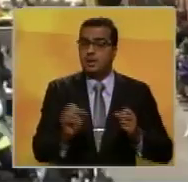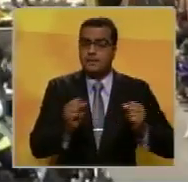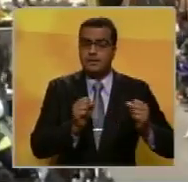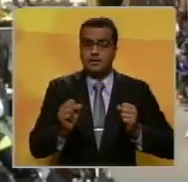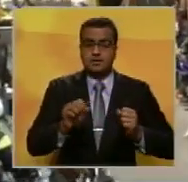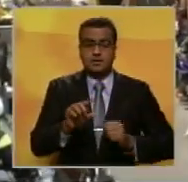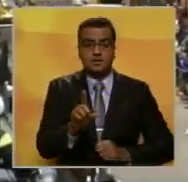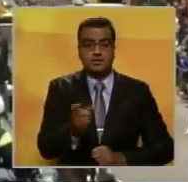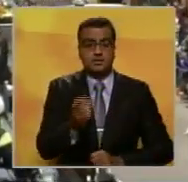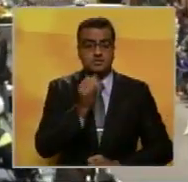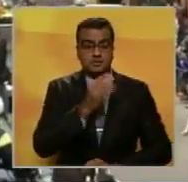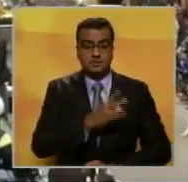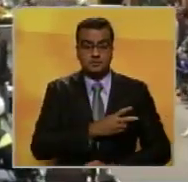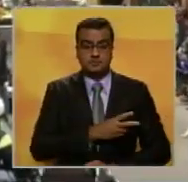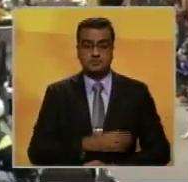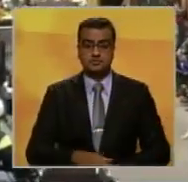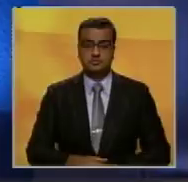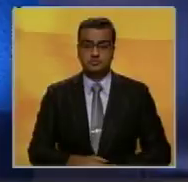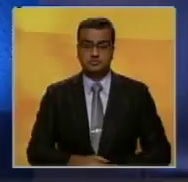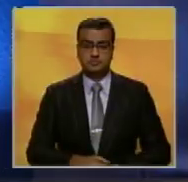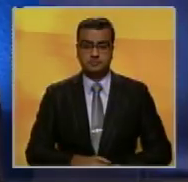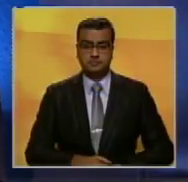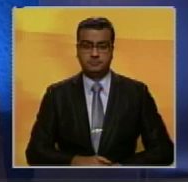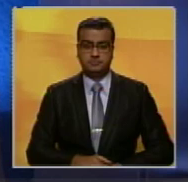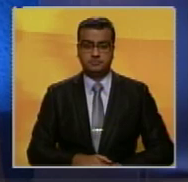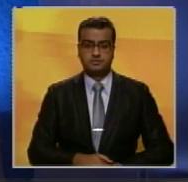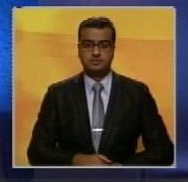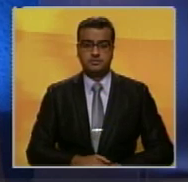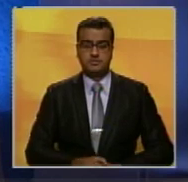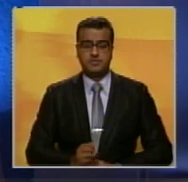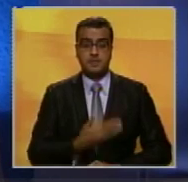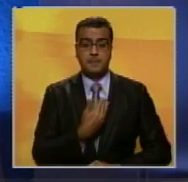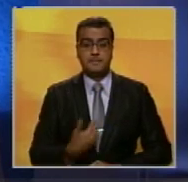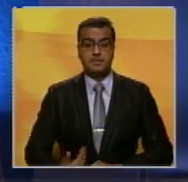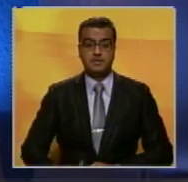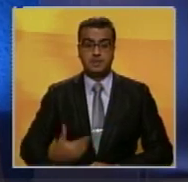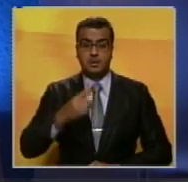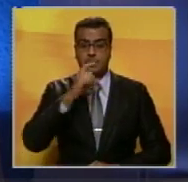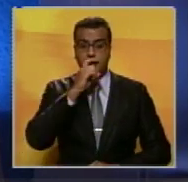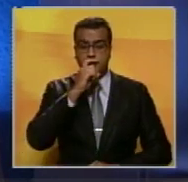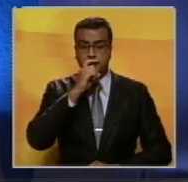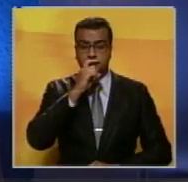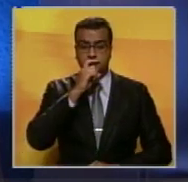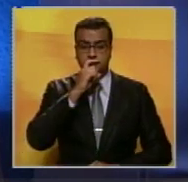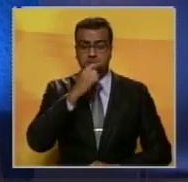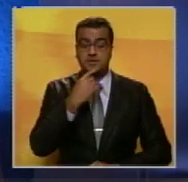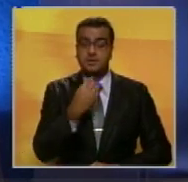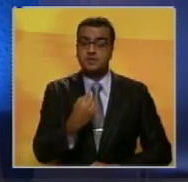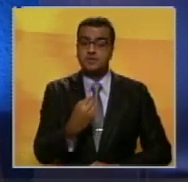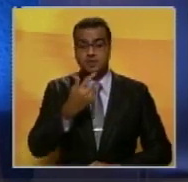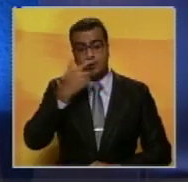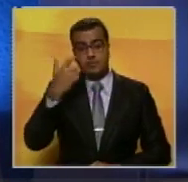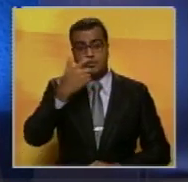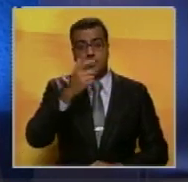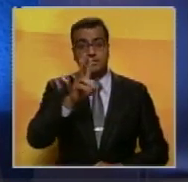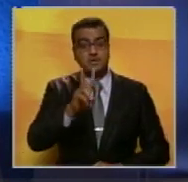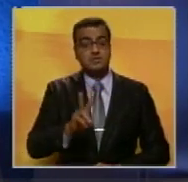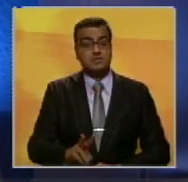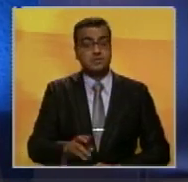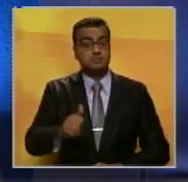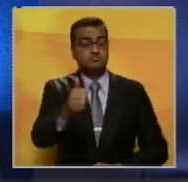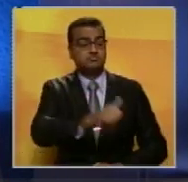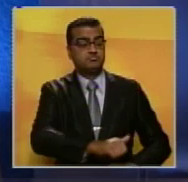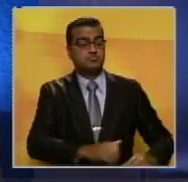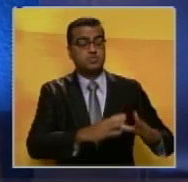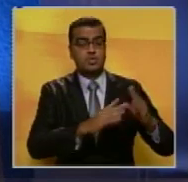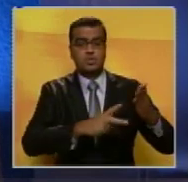Mérida, Gabriela Gutiérrez, Noticiero Venevisión. El presidente de la República, Nicolás Maduro, aseveró que el pueblo de Venezuela ha derrotado